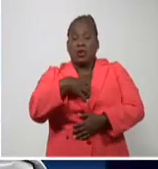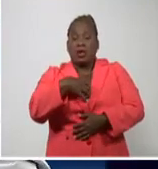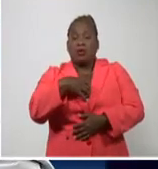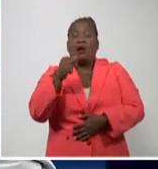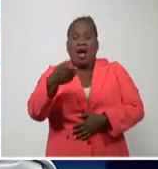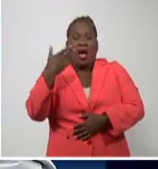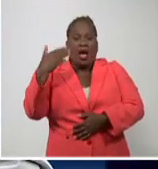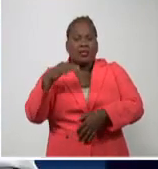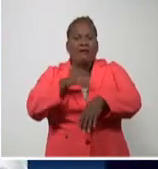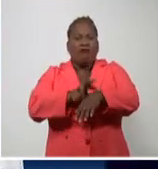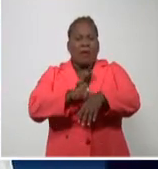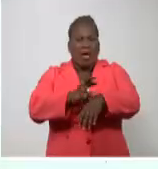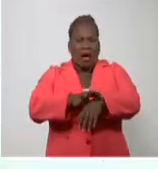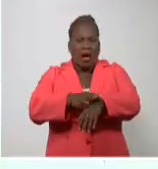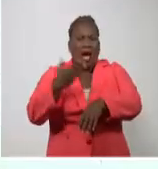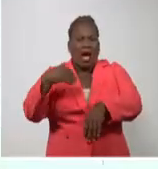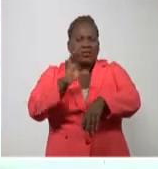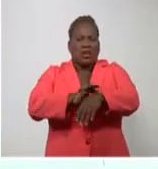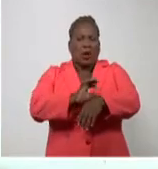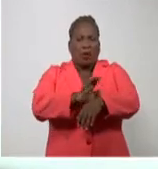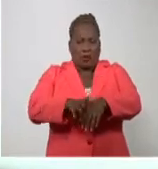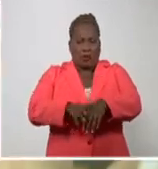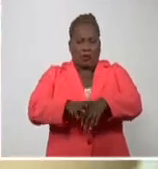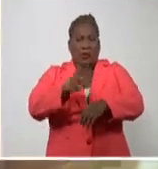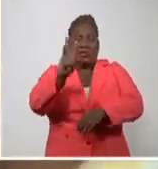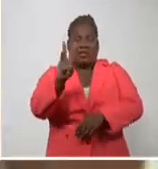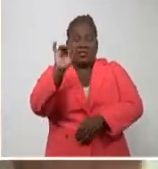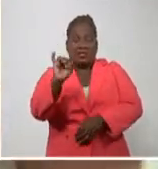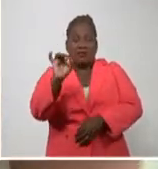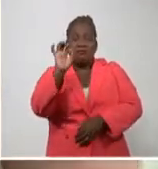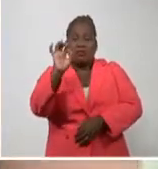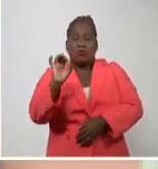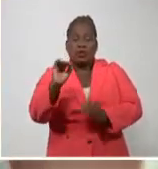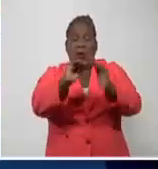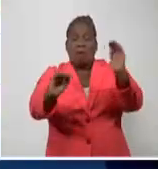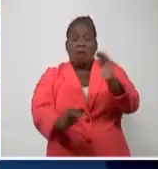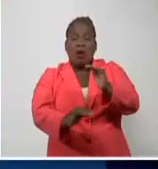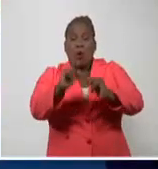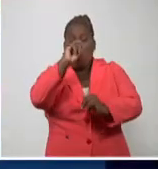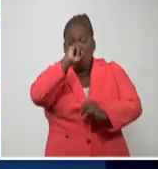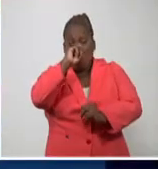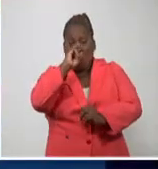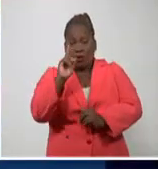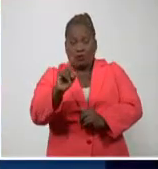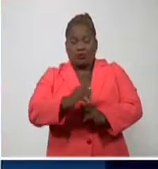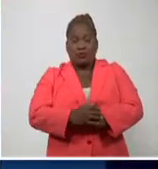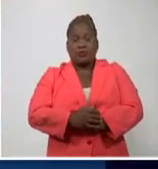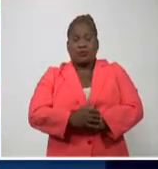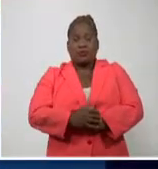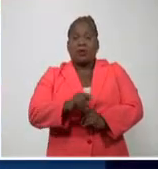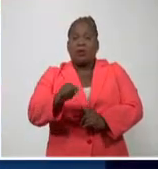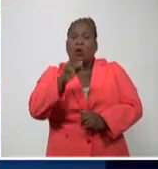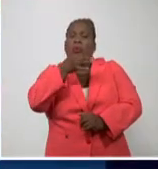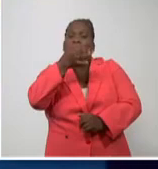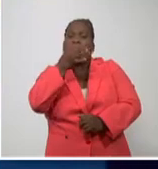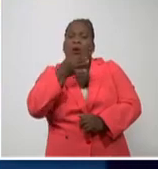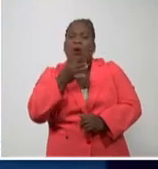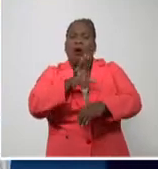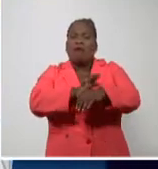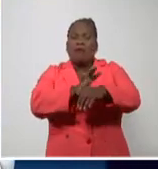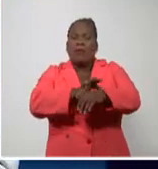base y el 36% es menor de un año. Cuando hablamos de enfermedad de base es un niño que tiene o